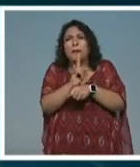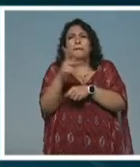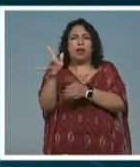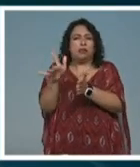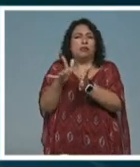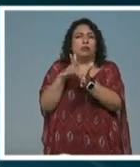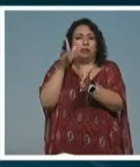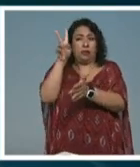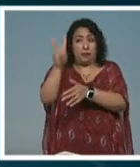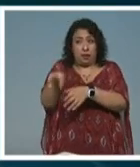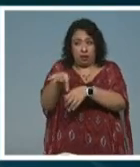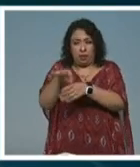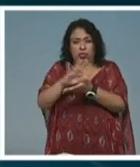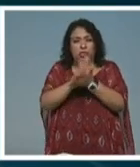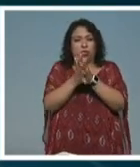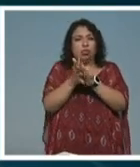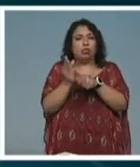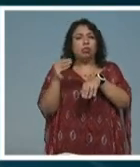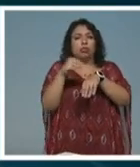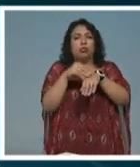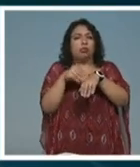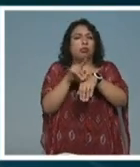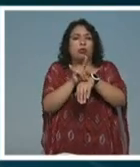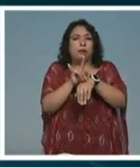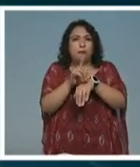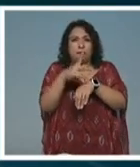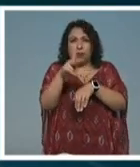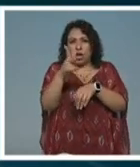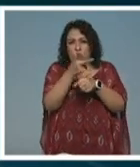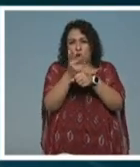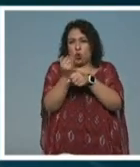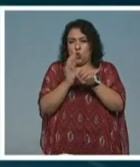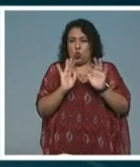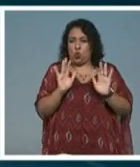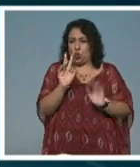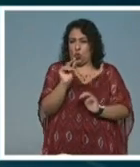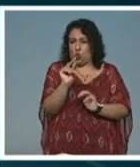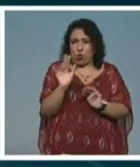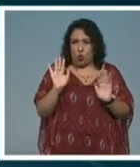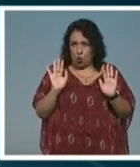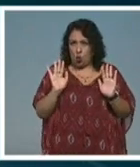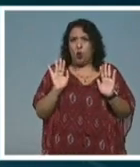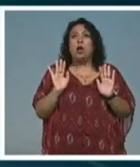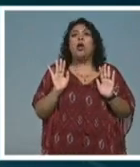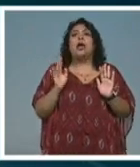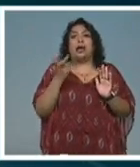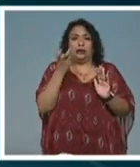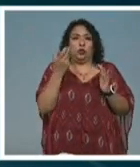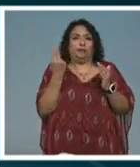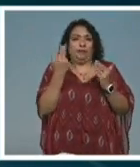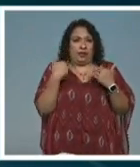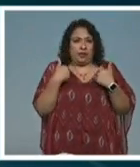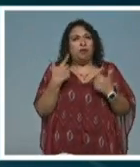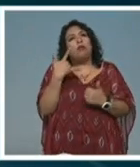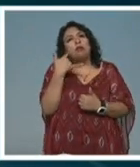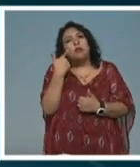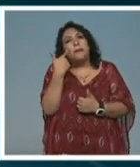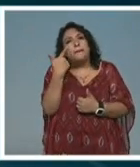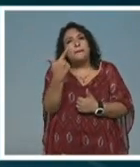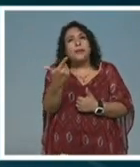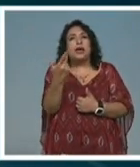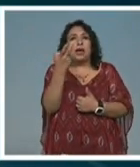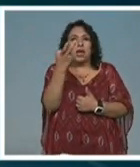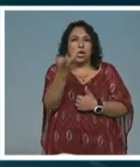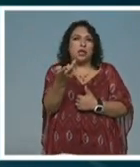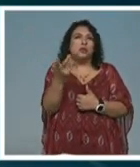desde luego en hechos reales, pero no estamos hablando de un documental de ninguna manera, sino sí, que hay que entenderlo así, hay que disfrutarlo de